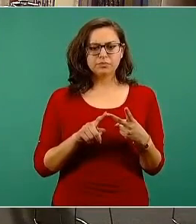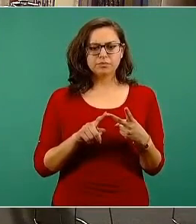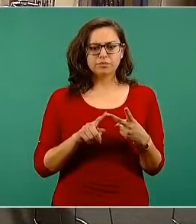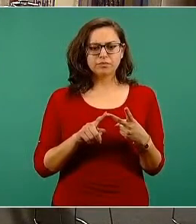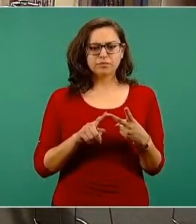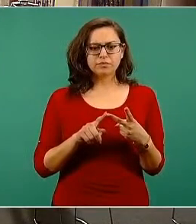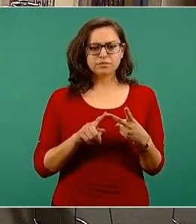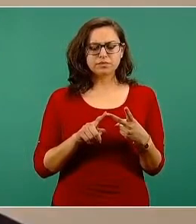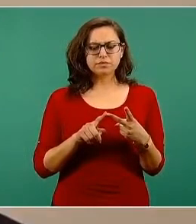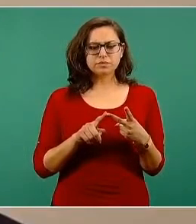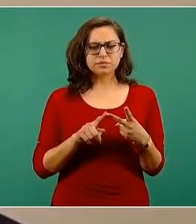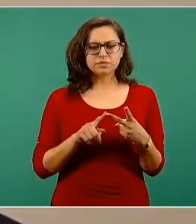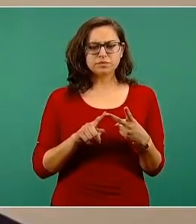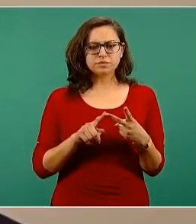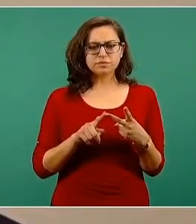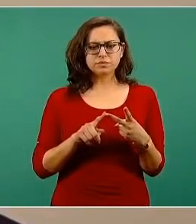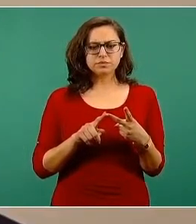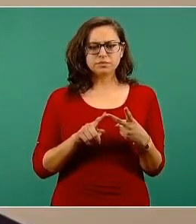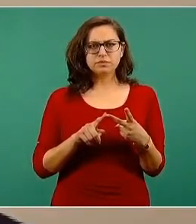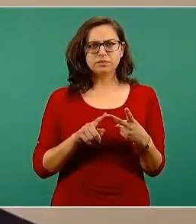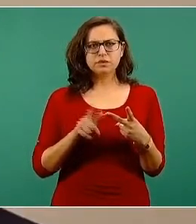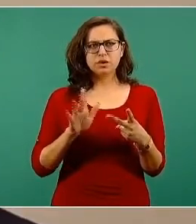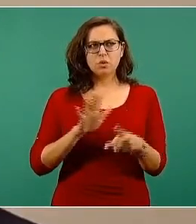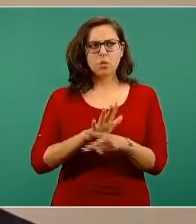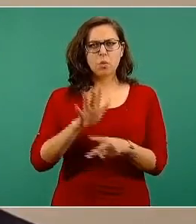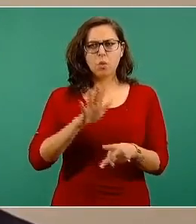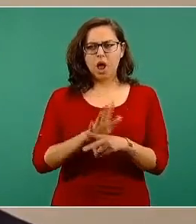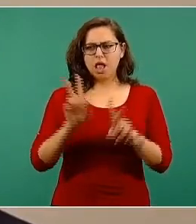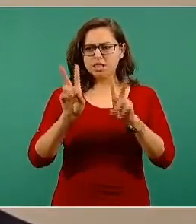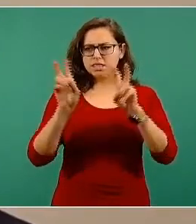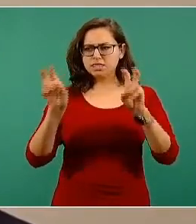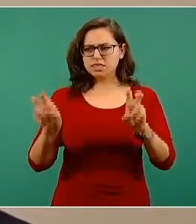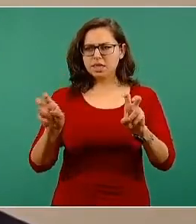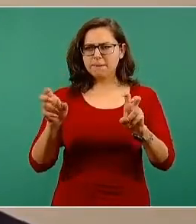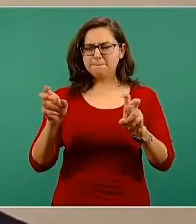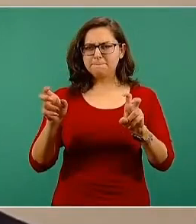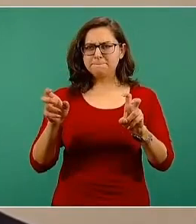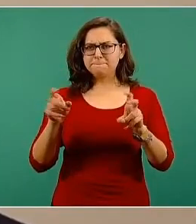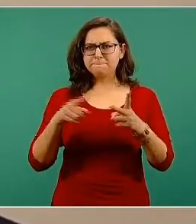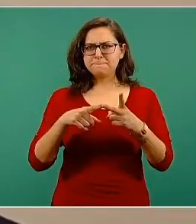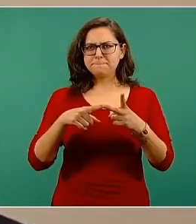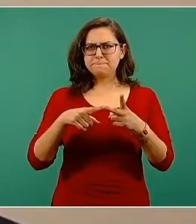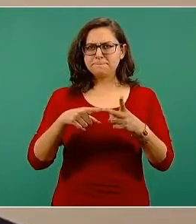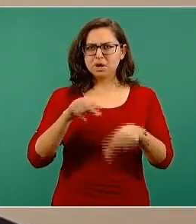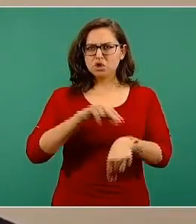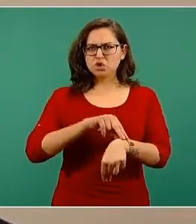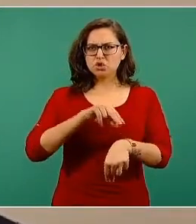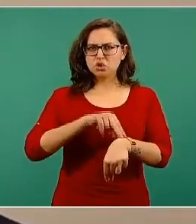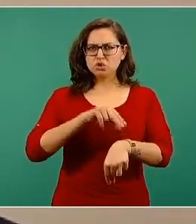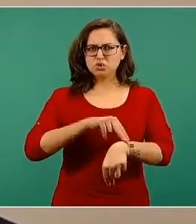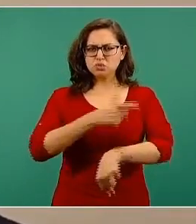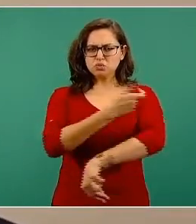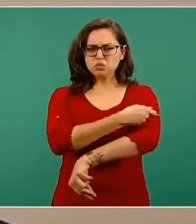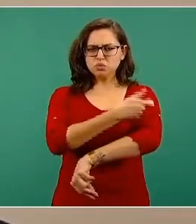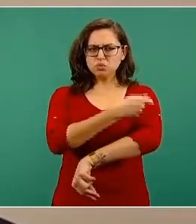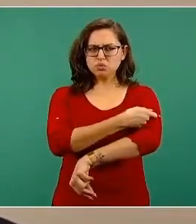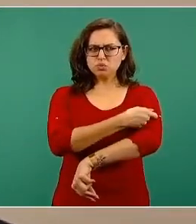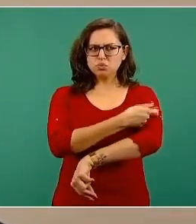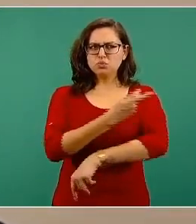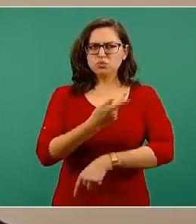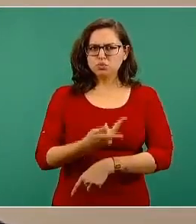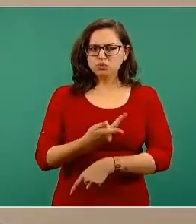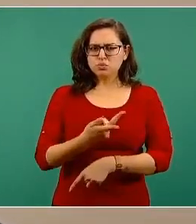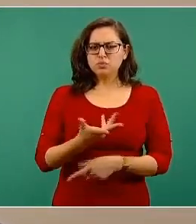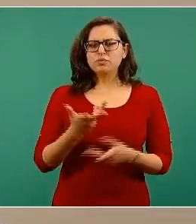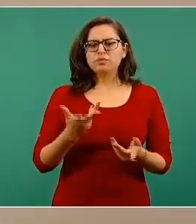ver con las dosis de los médicos, ¿verdad? Es correcto. Se ha continuado